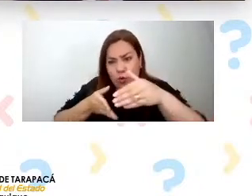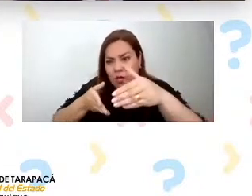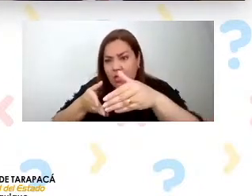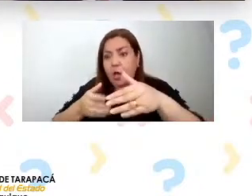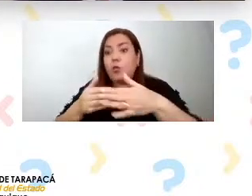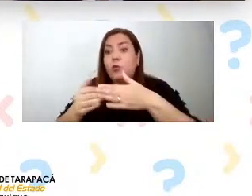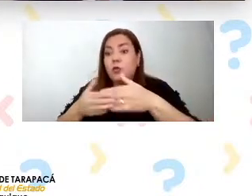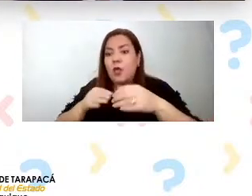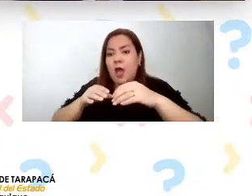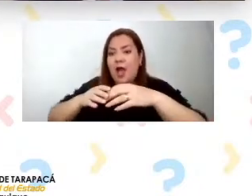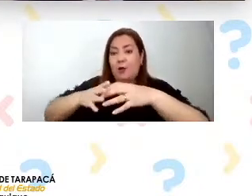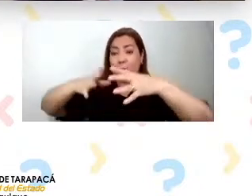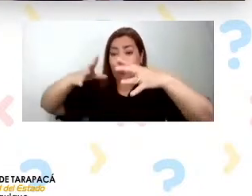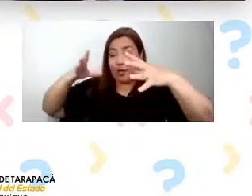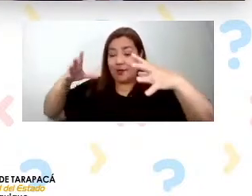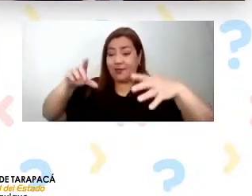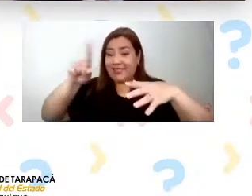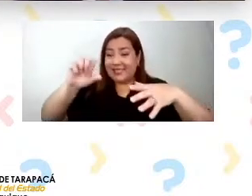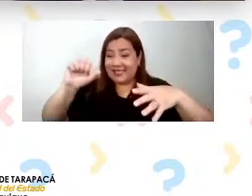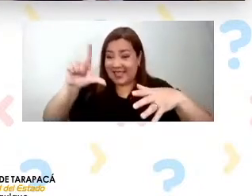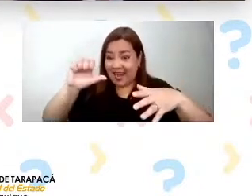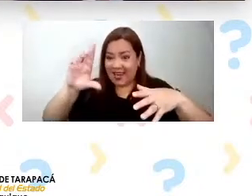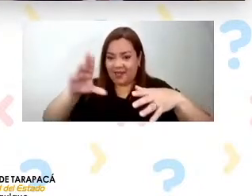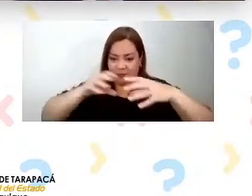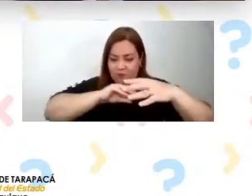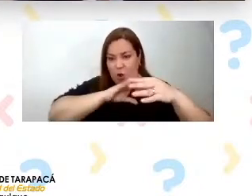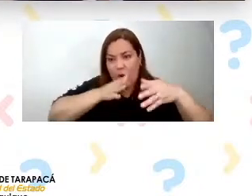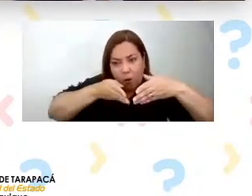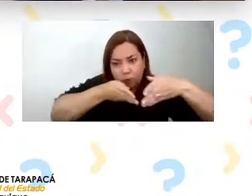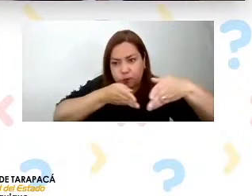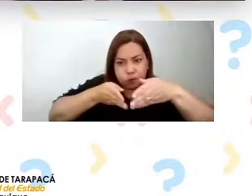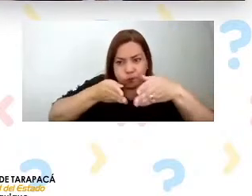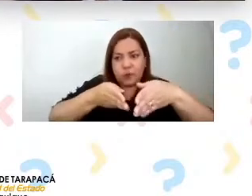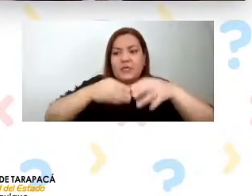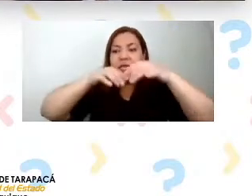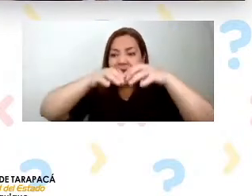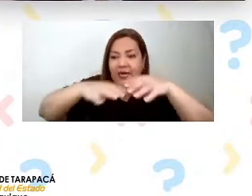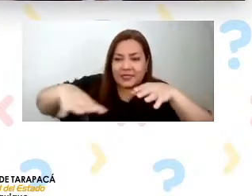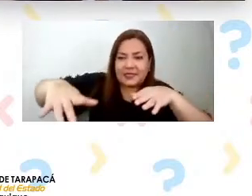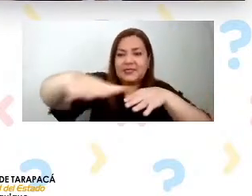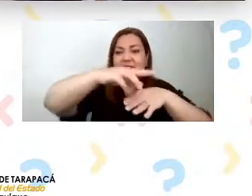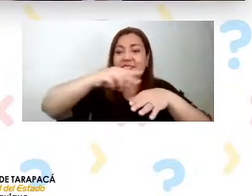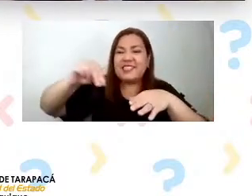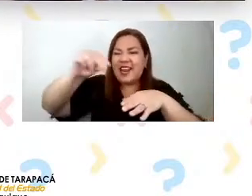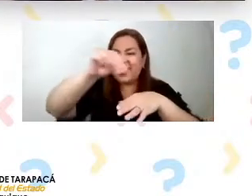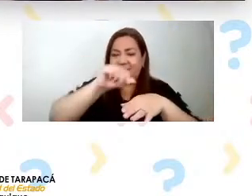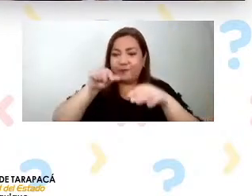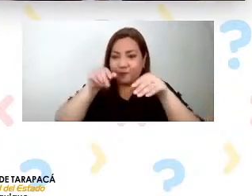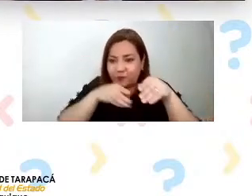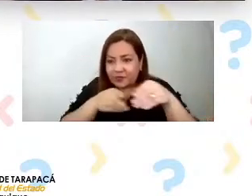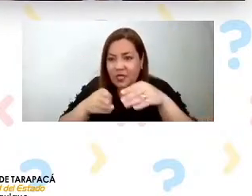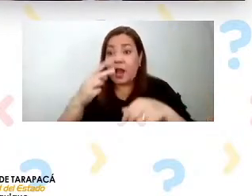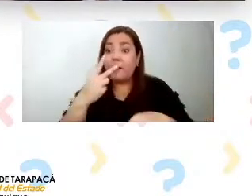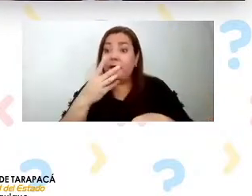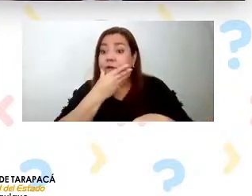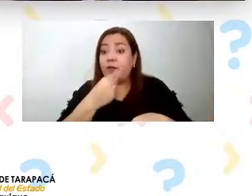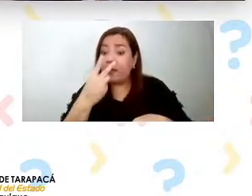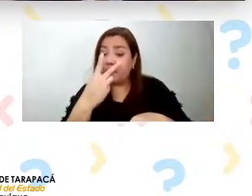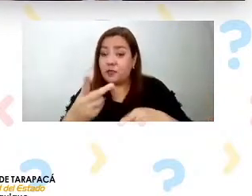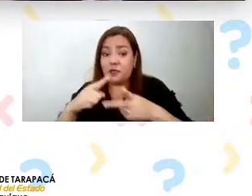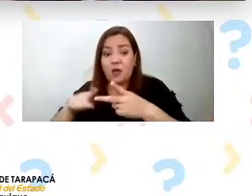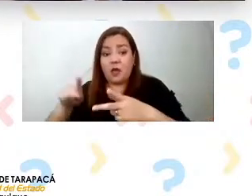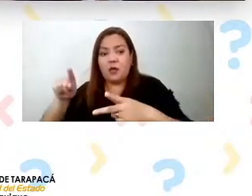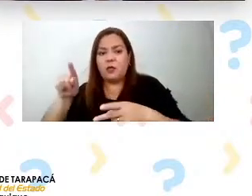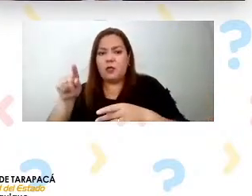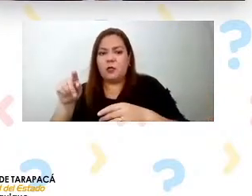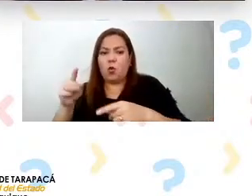los grandes salares que están acá, el Salar Bellavista, el Salar Sur Viejo, ¿no es cierto? Y aquí ocurre la